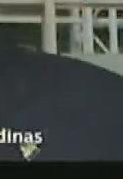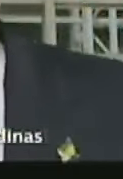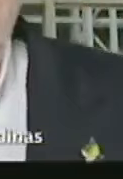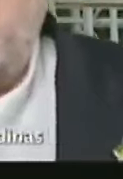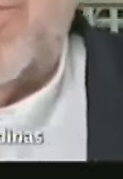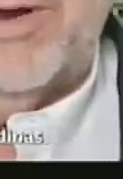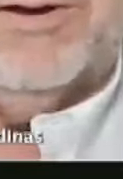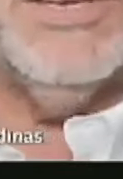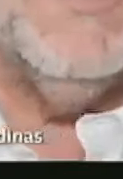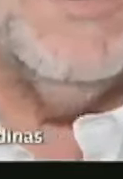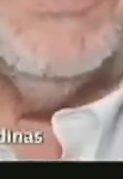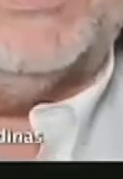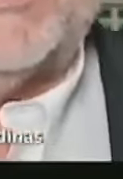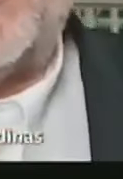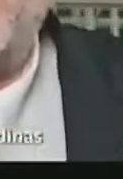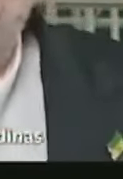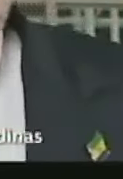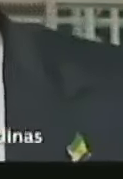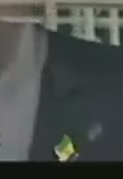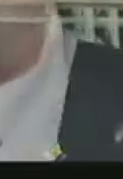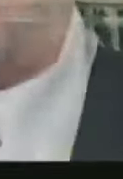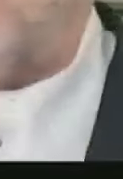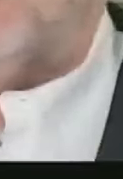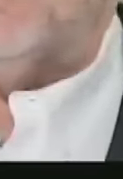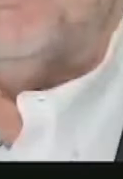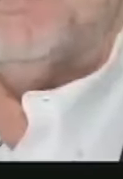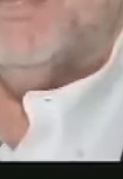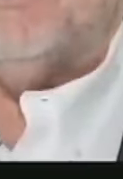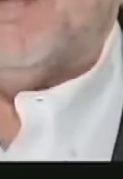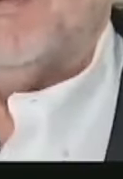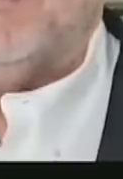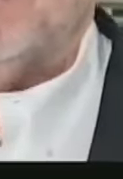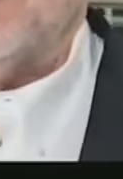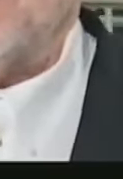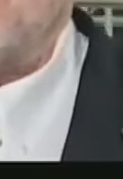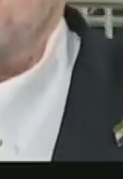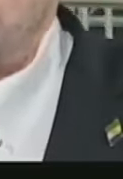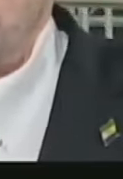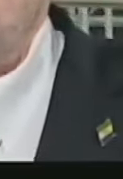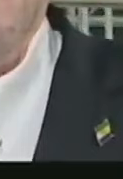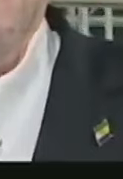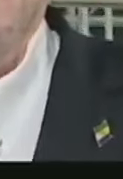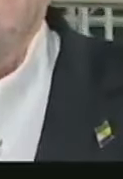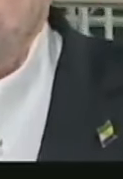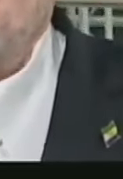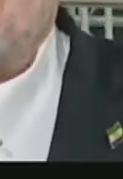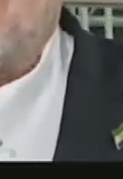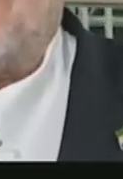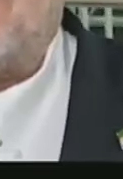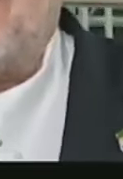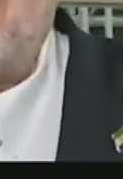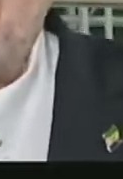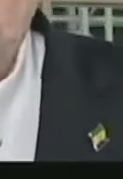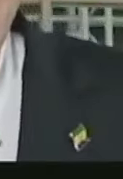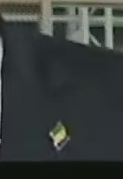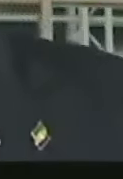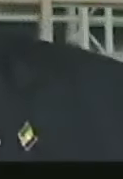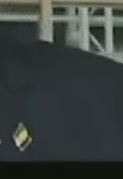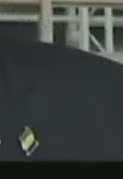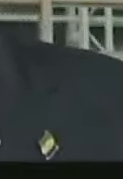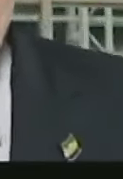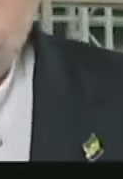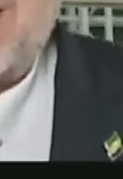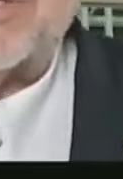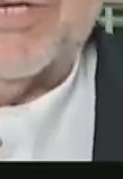Well, we are in St. Vincent and the Grenadines, and immediately behind me is a painting of